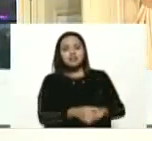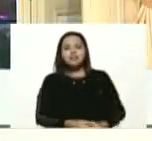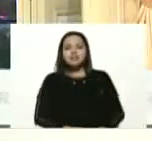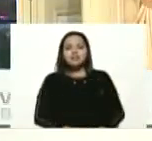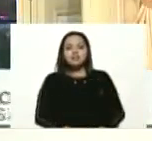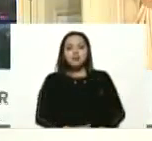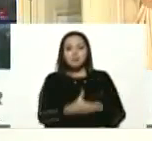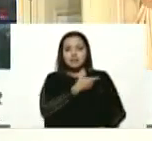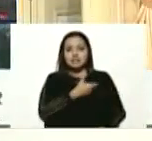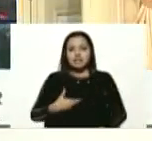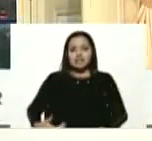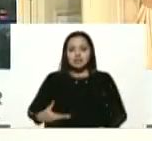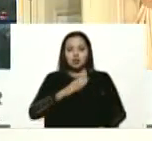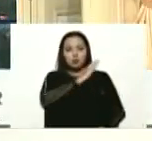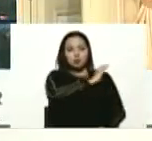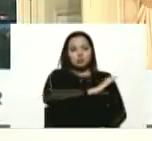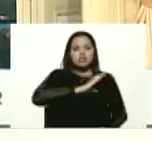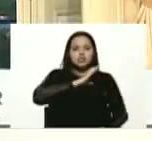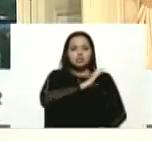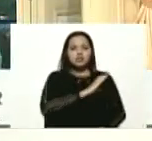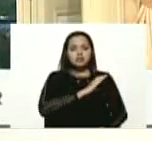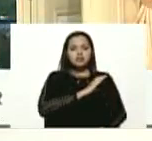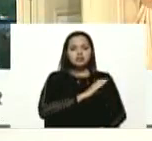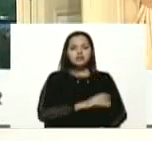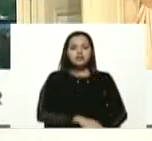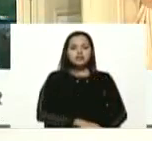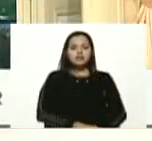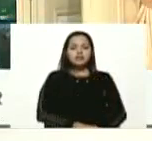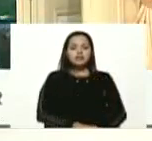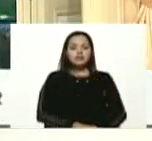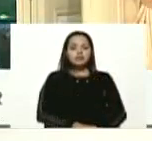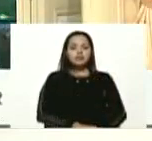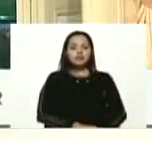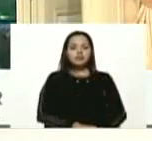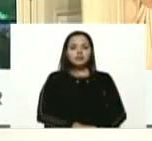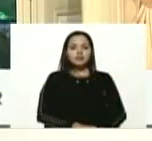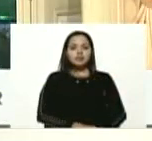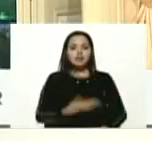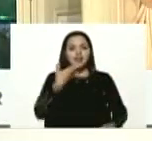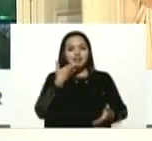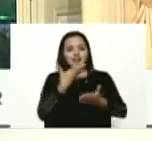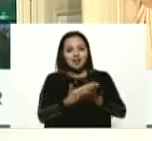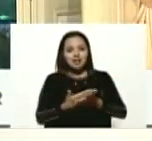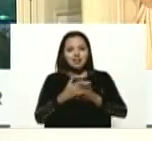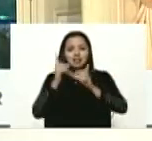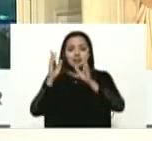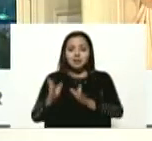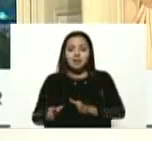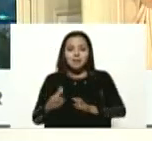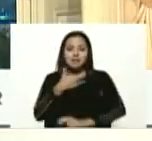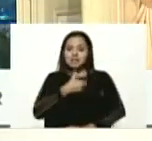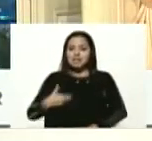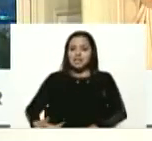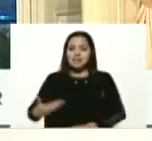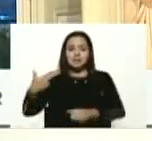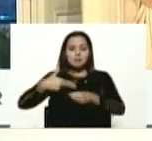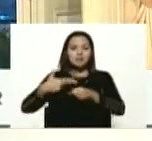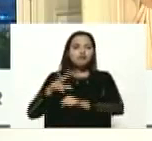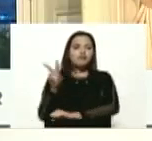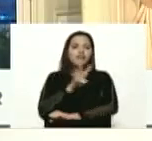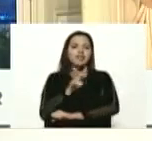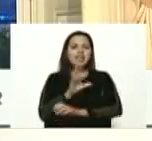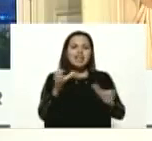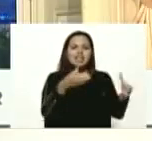como presidente de la comisión, Ali Rodríguez Araque. Muchas gracias a Drúbal Chávez, presidente de PDVSA, a todo el equipo